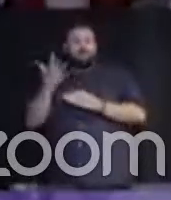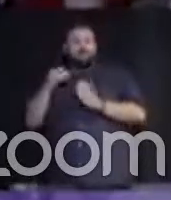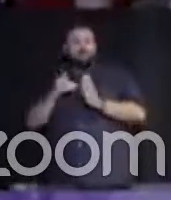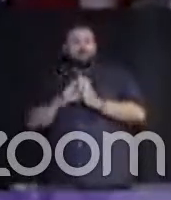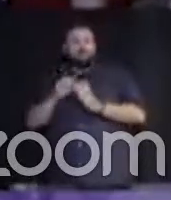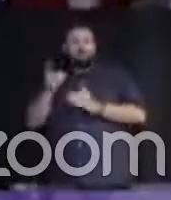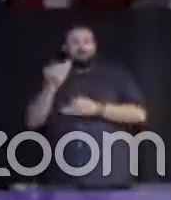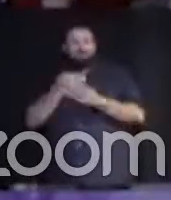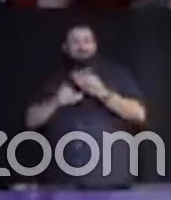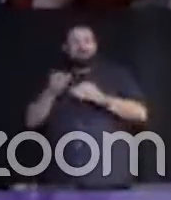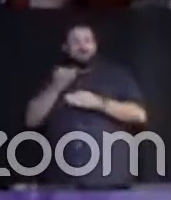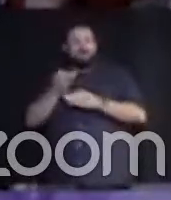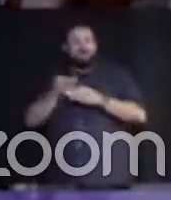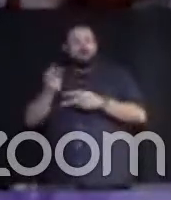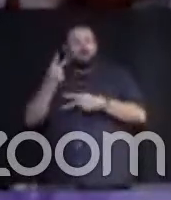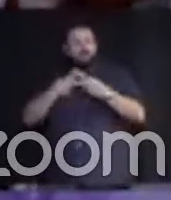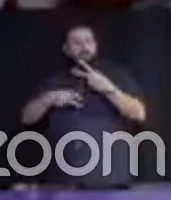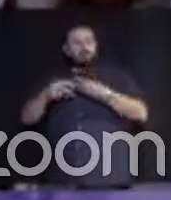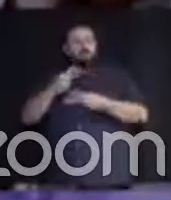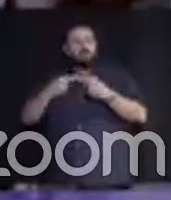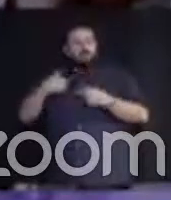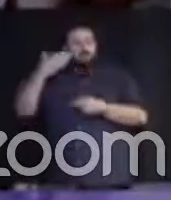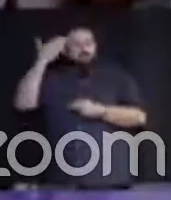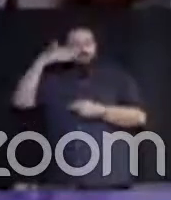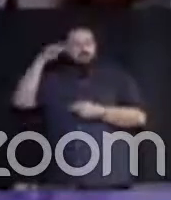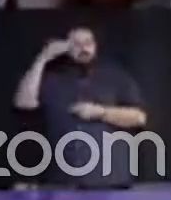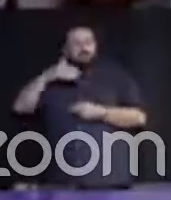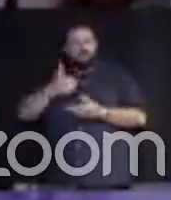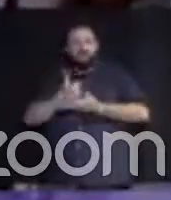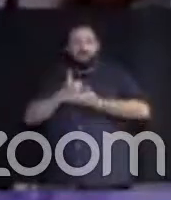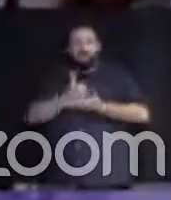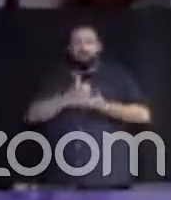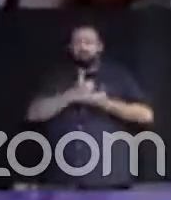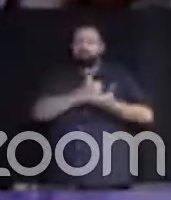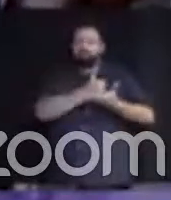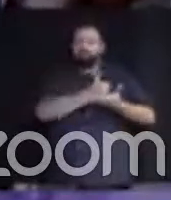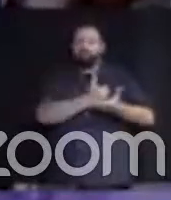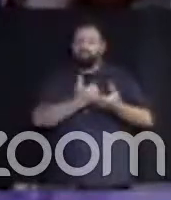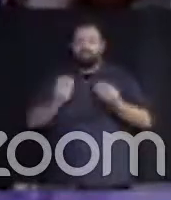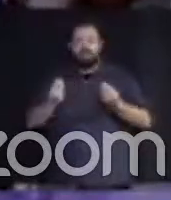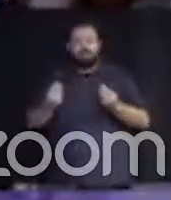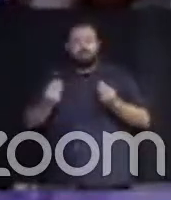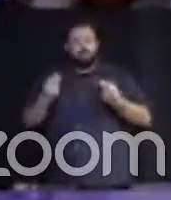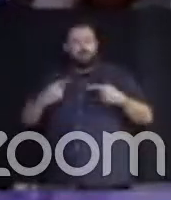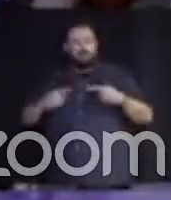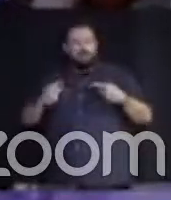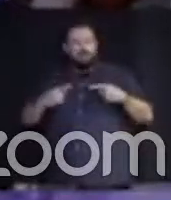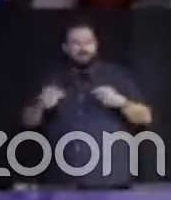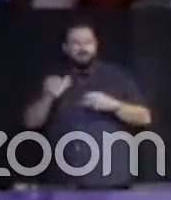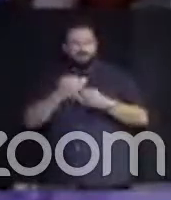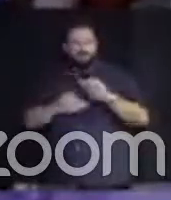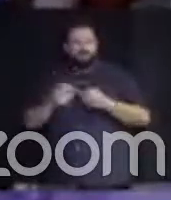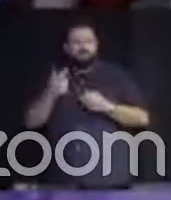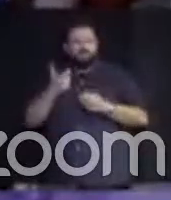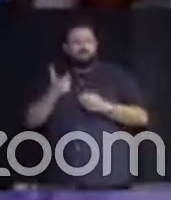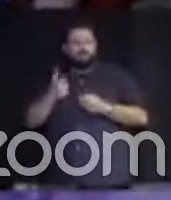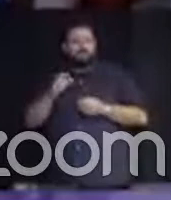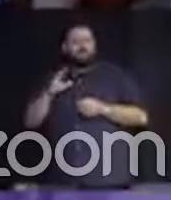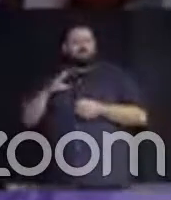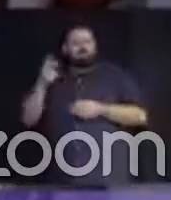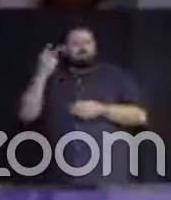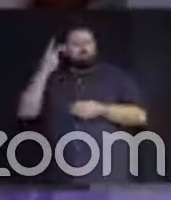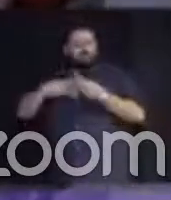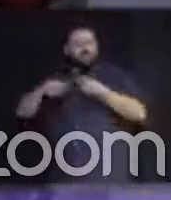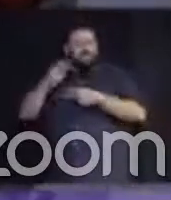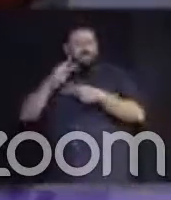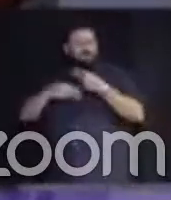que vienen, a final de cuentas, yo sé que a través de ayudar a más gente, como dicen, el dinero nos